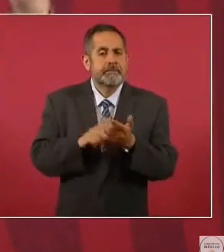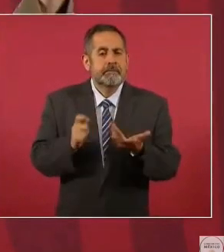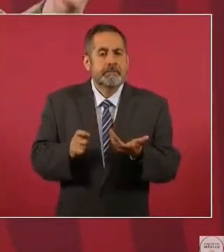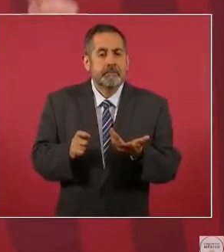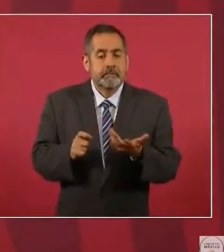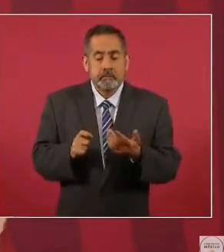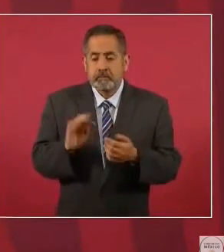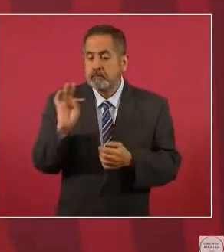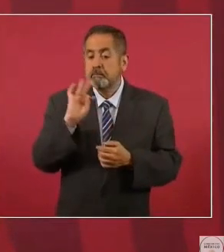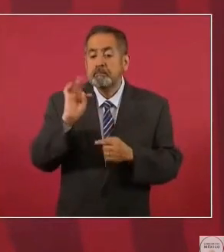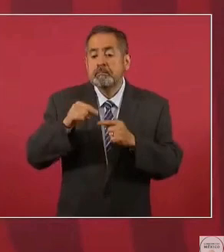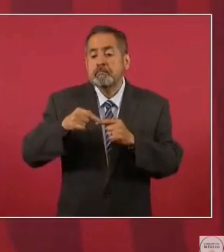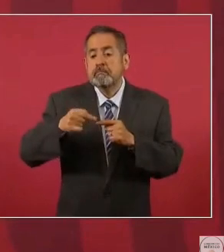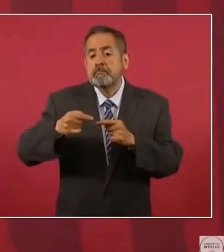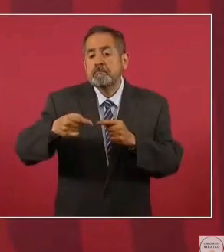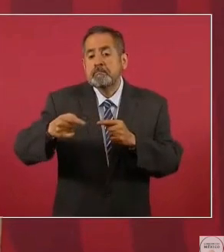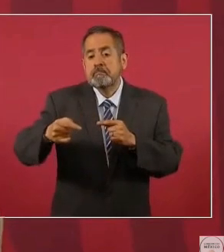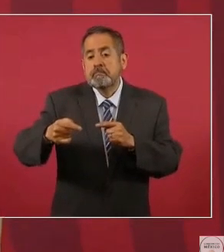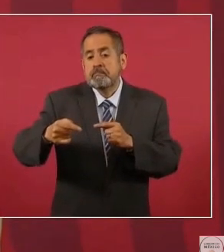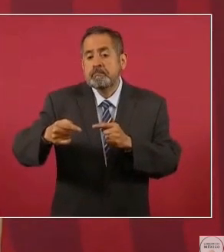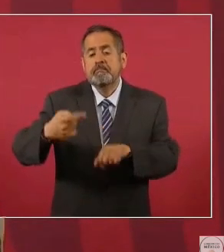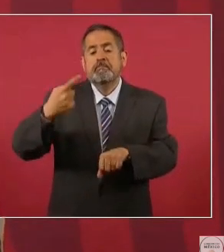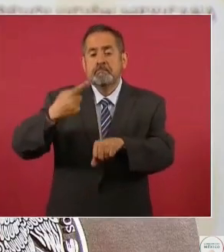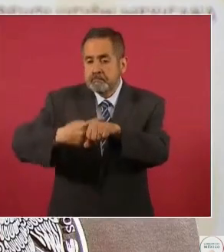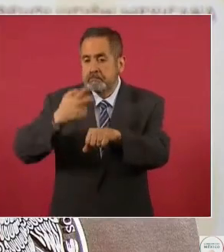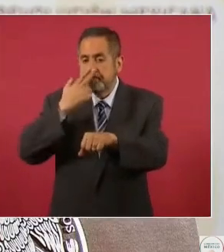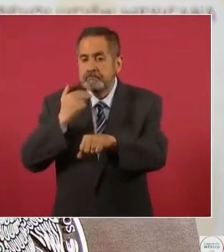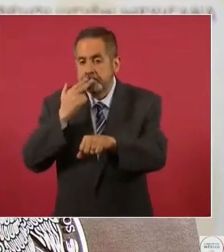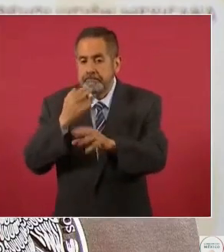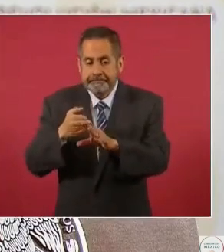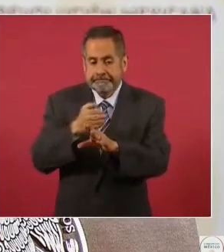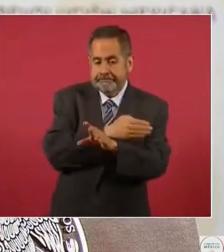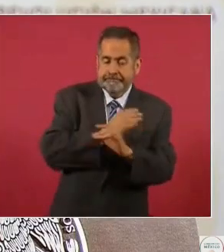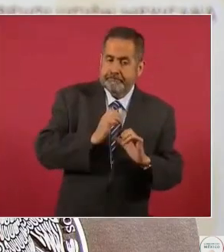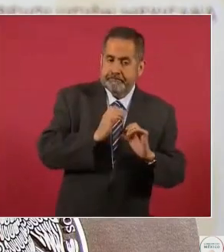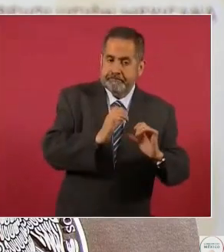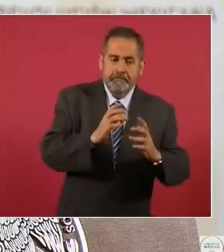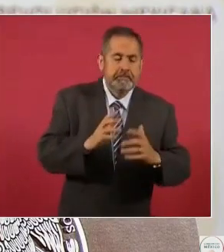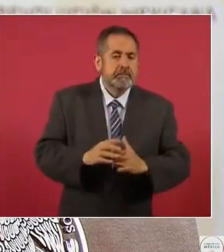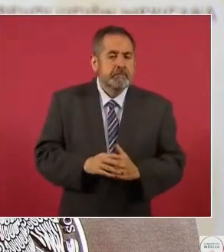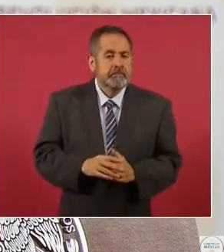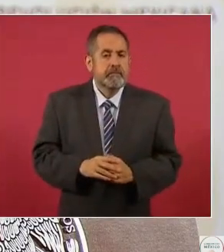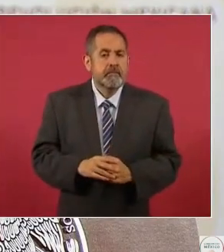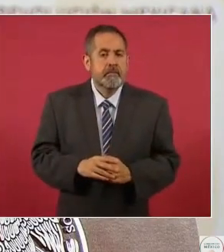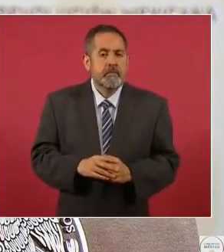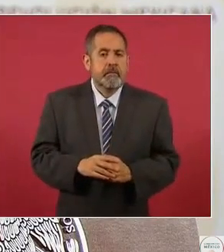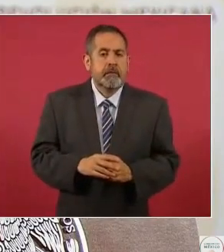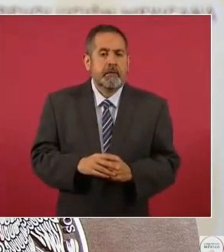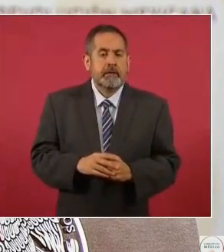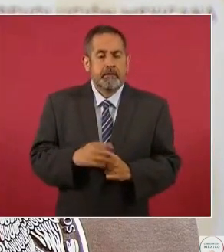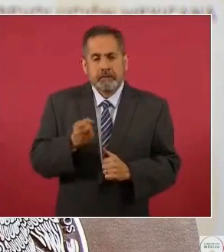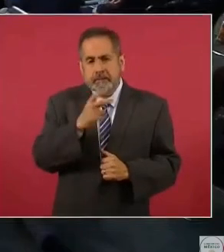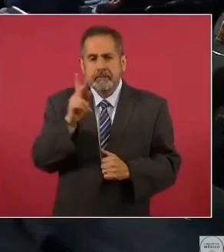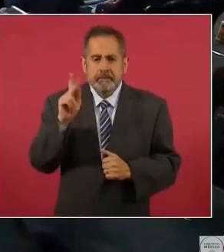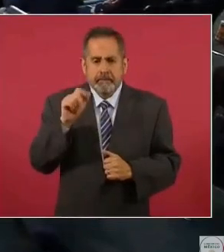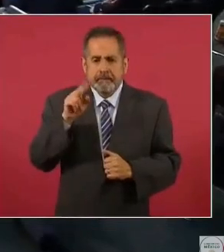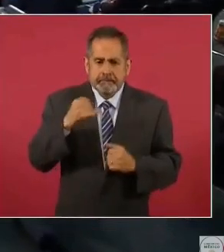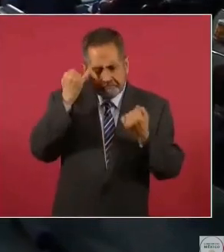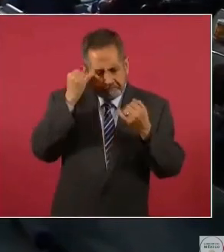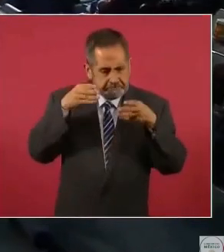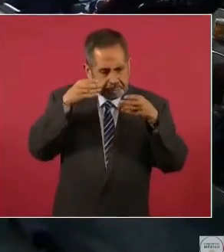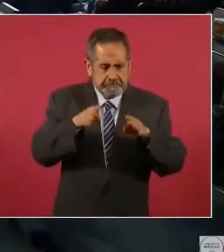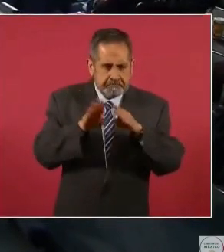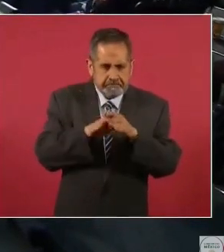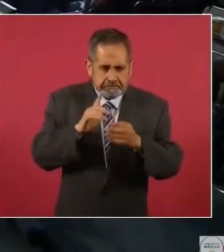el riesgo de desarrollar diabetes en los próximos años es muy alto. Ha habido estrategias que se han dirigido